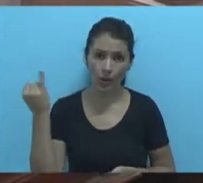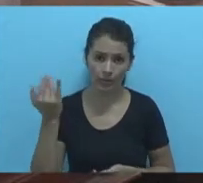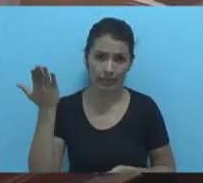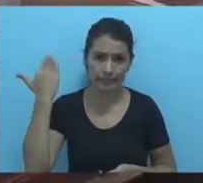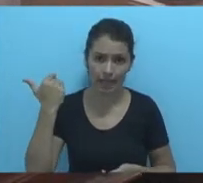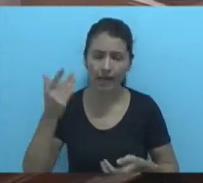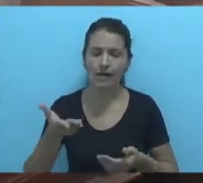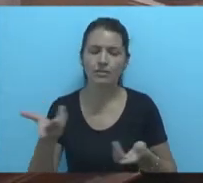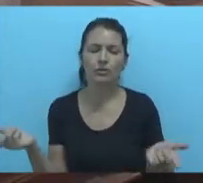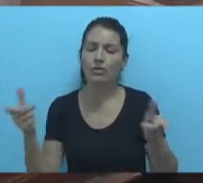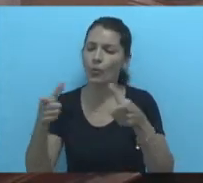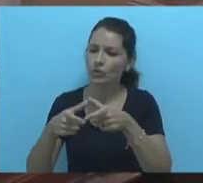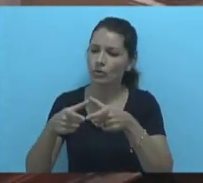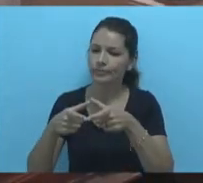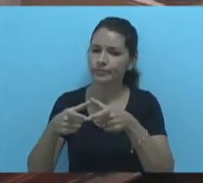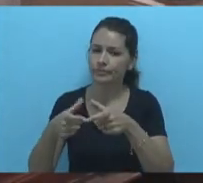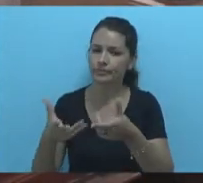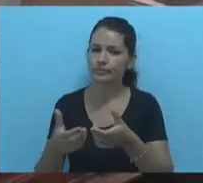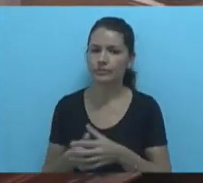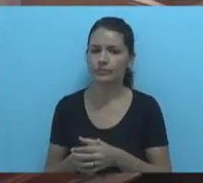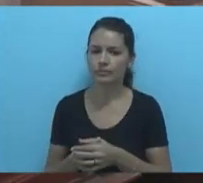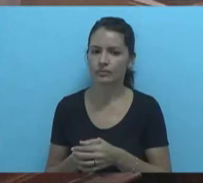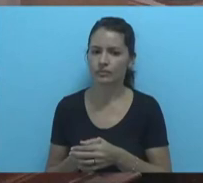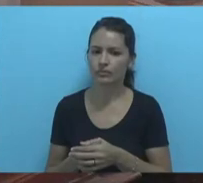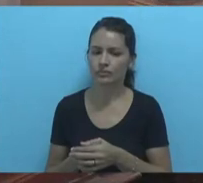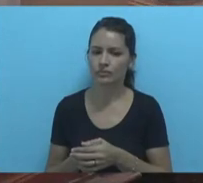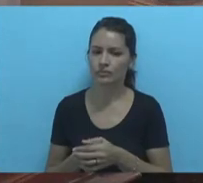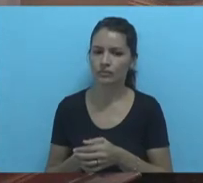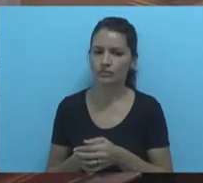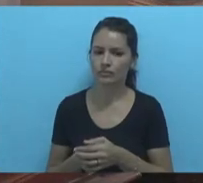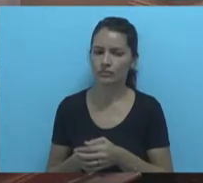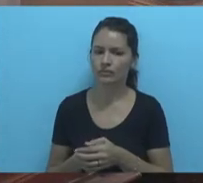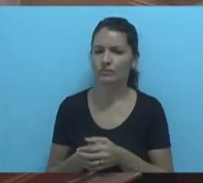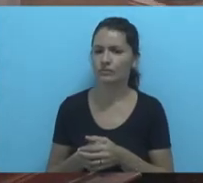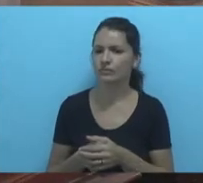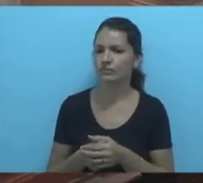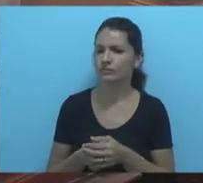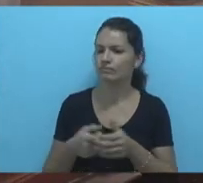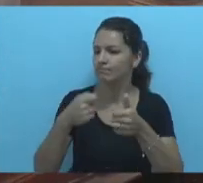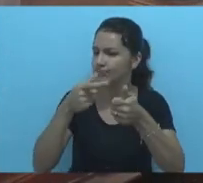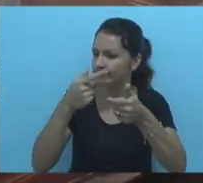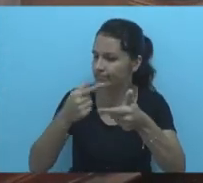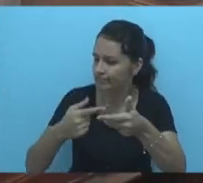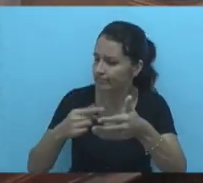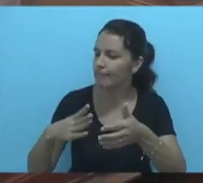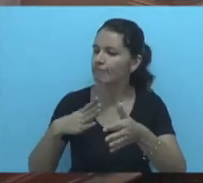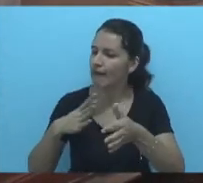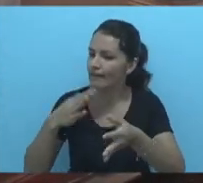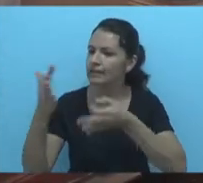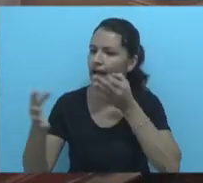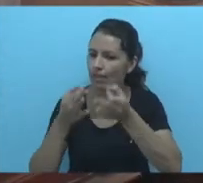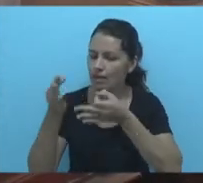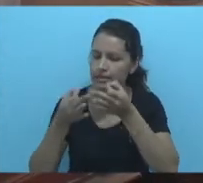una reunión en la cual quedaron muchos puntos para poder seguir conversando. Con